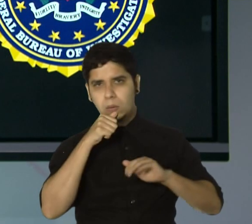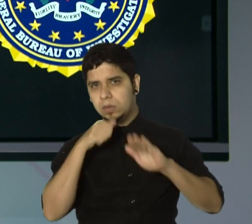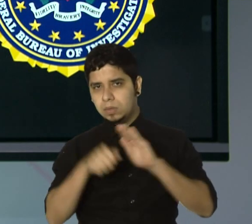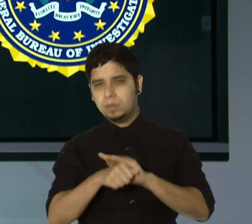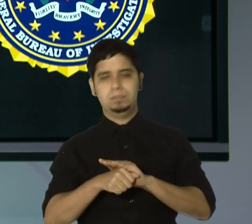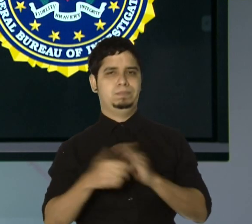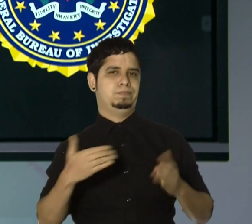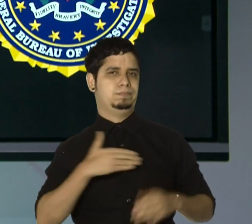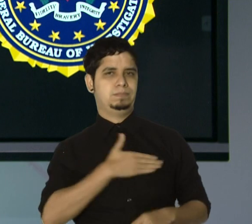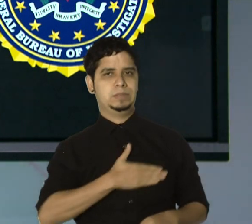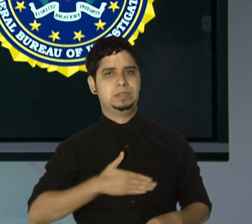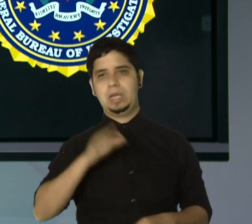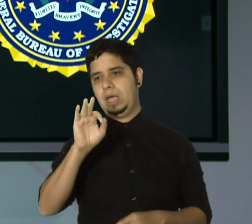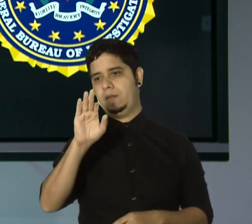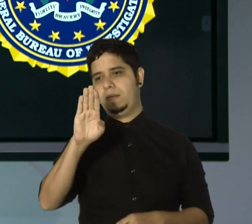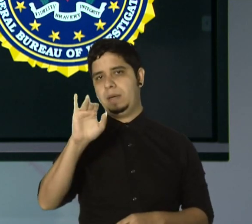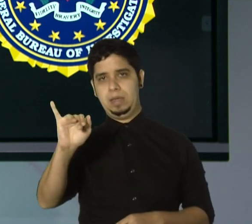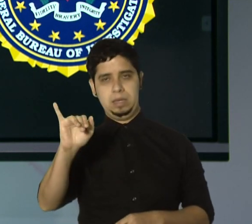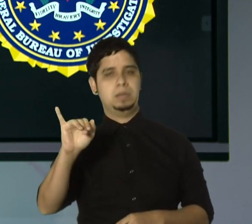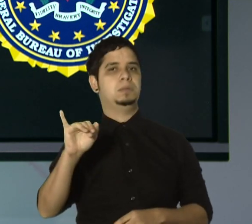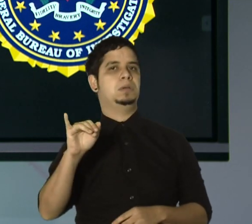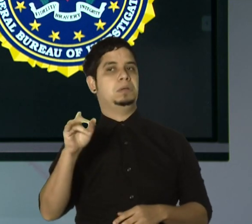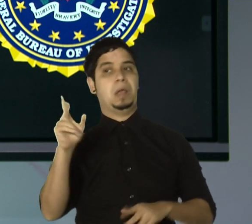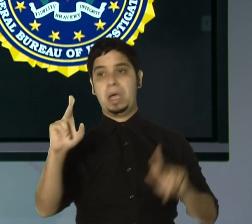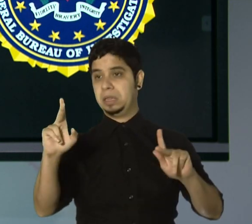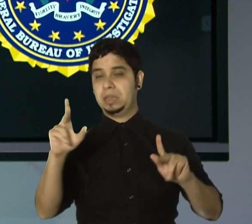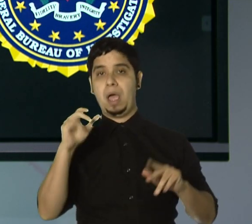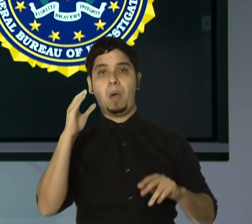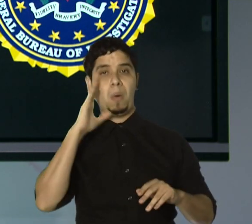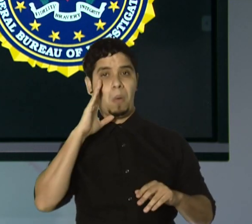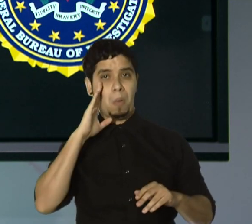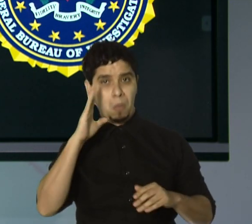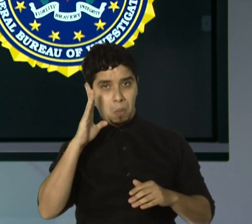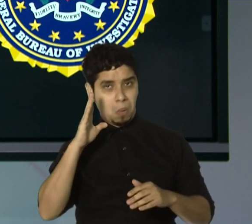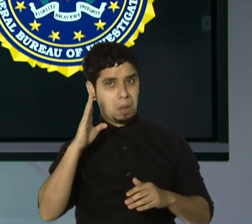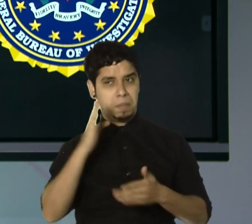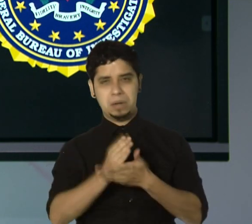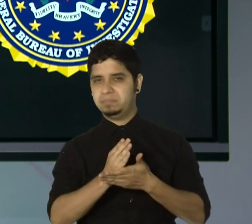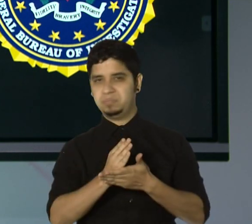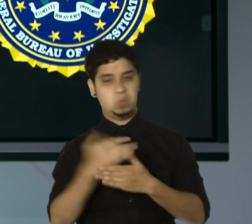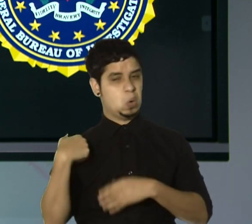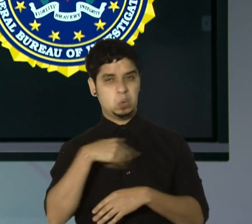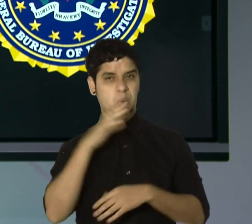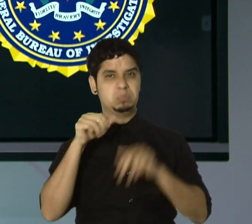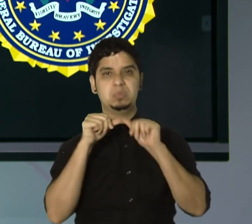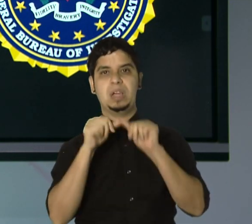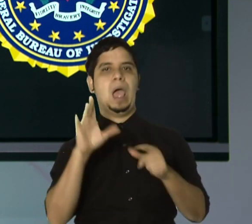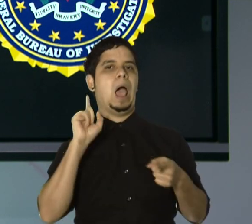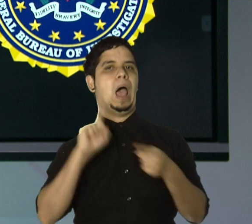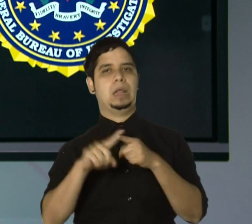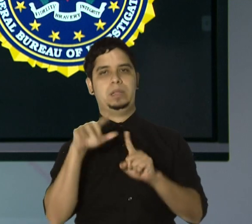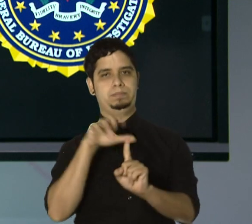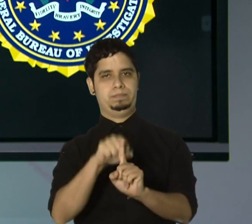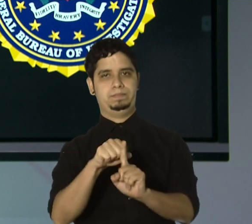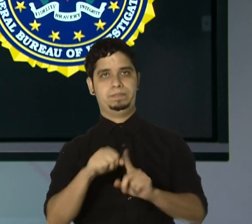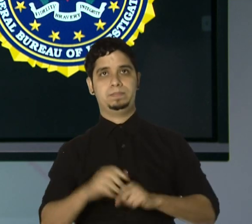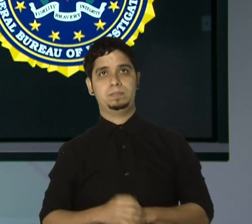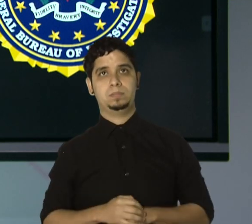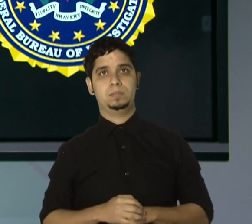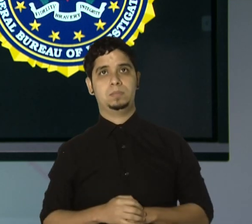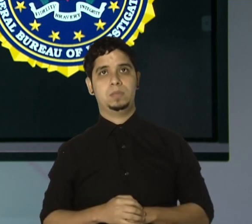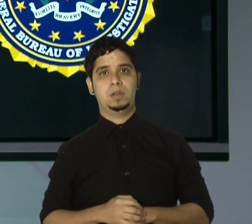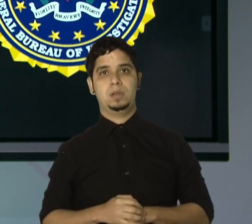FBI ni ninguna autoridad va a descansar hasta que logremos su arresto. Y a la comunidad, esto no es un acto